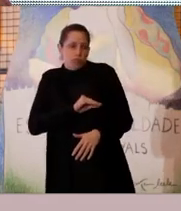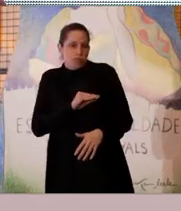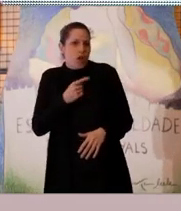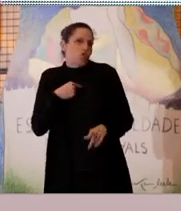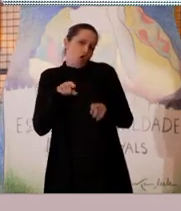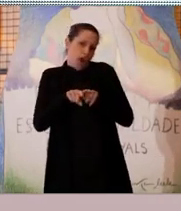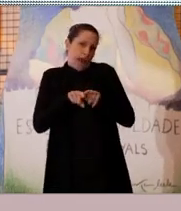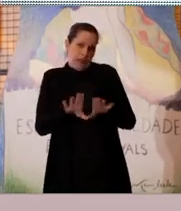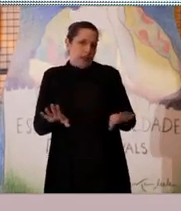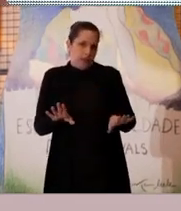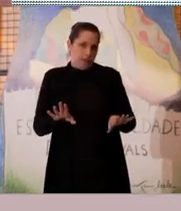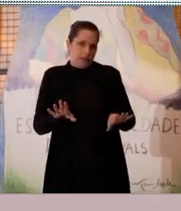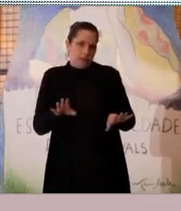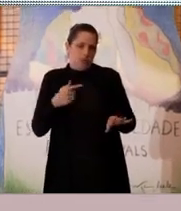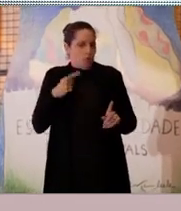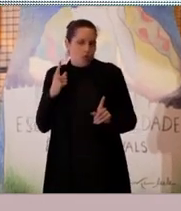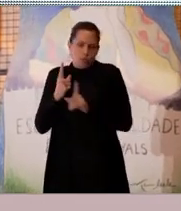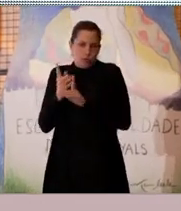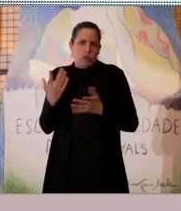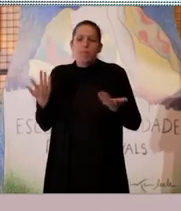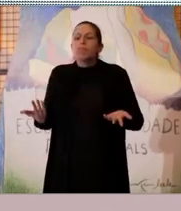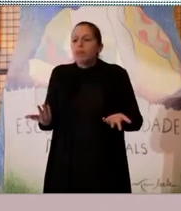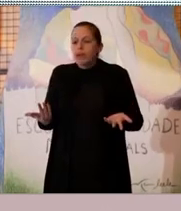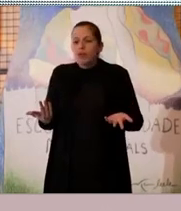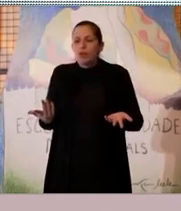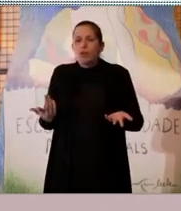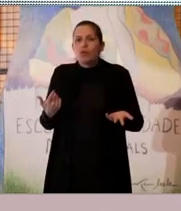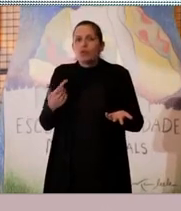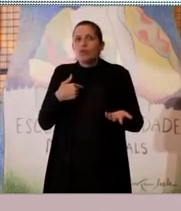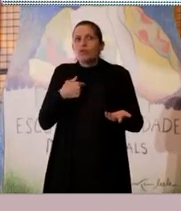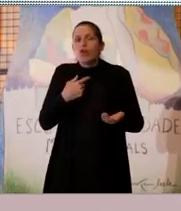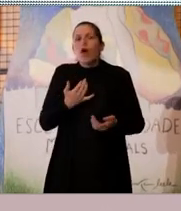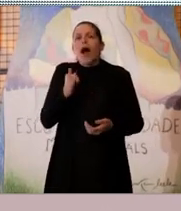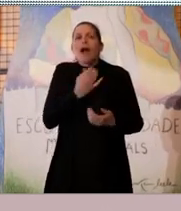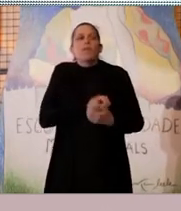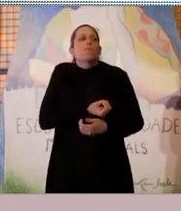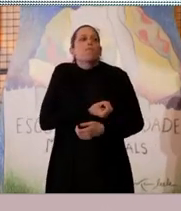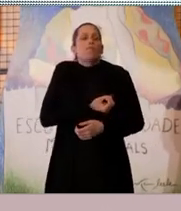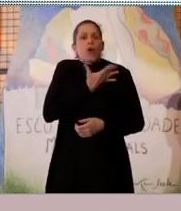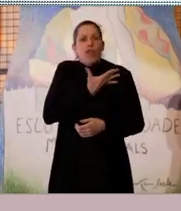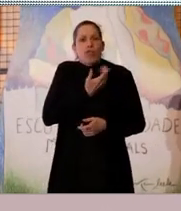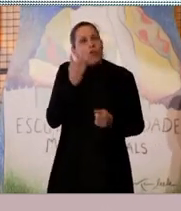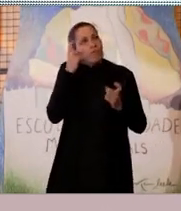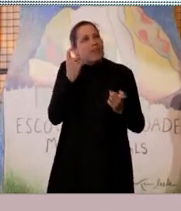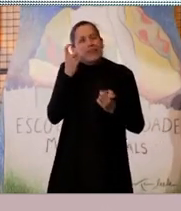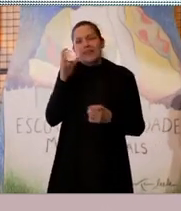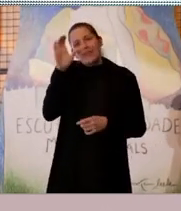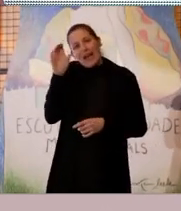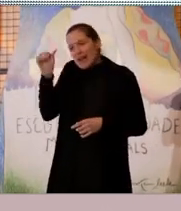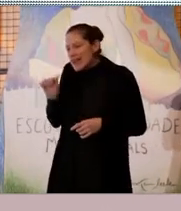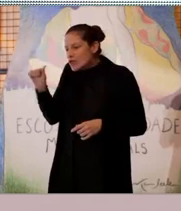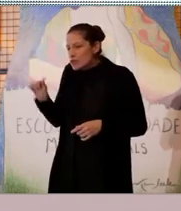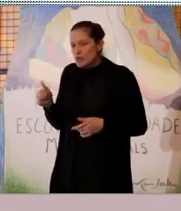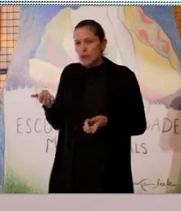soy mi crítica yo lo discuto Pero en fin qué le voy a hacer si tengo esa vocación de intentar escuchar y pensar que hay algo